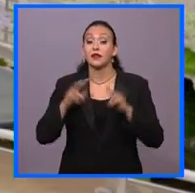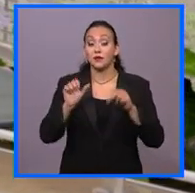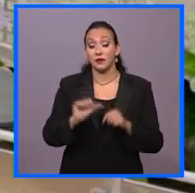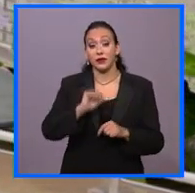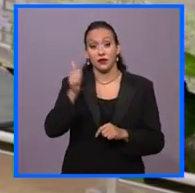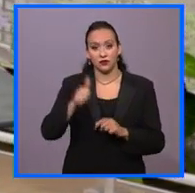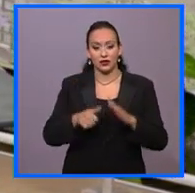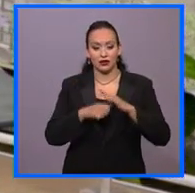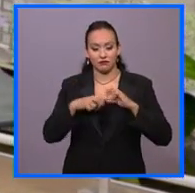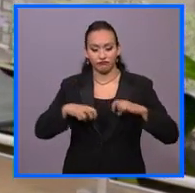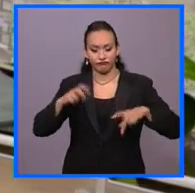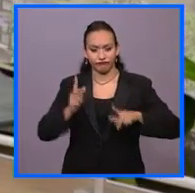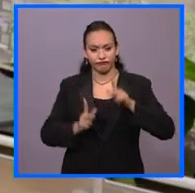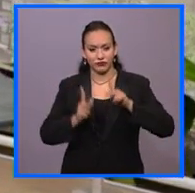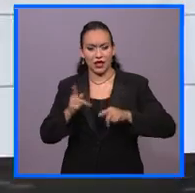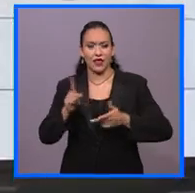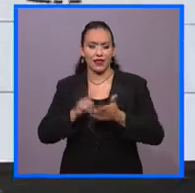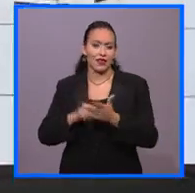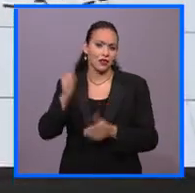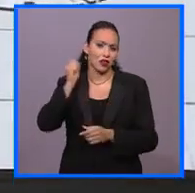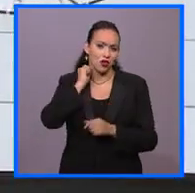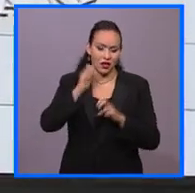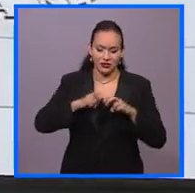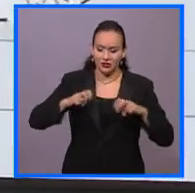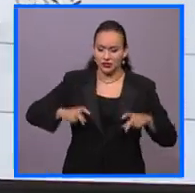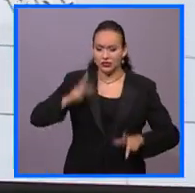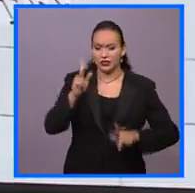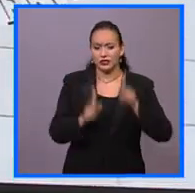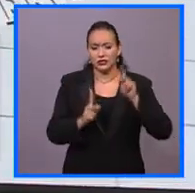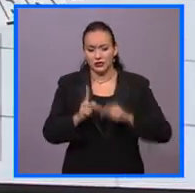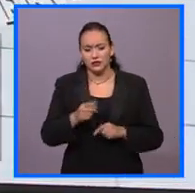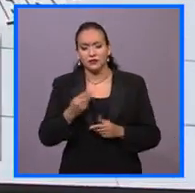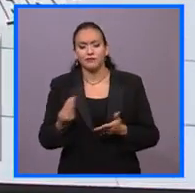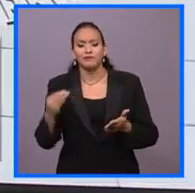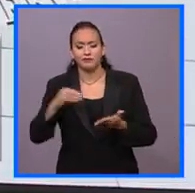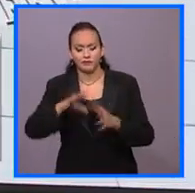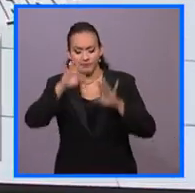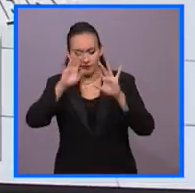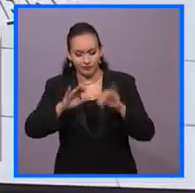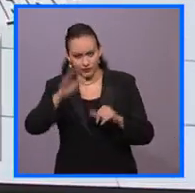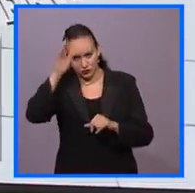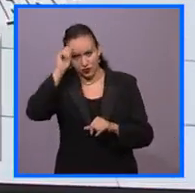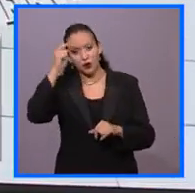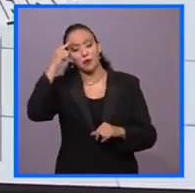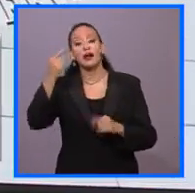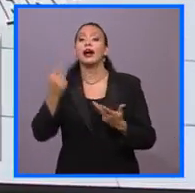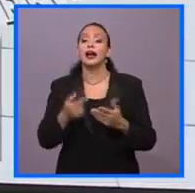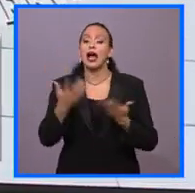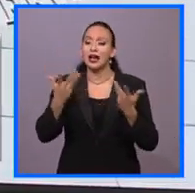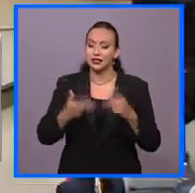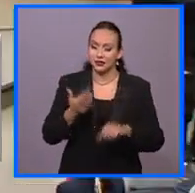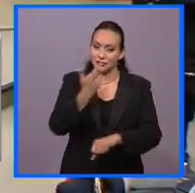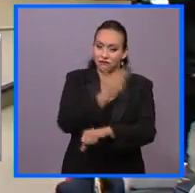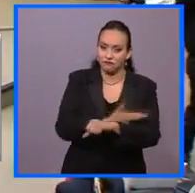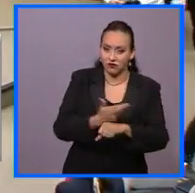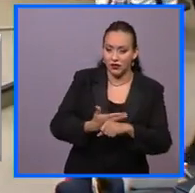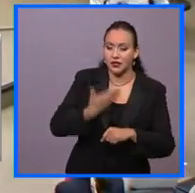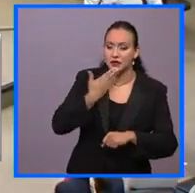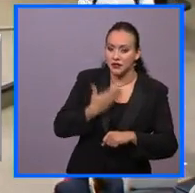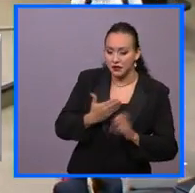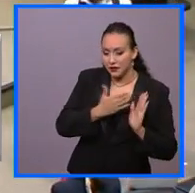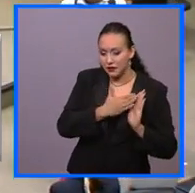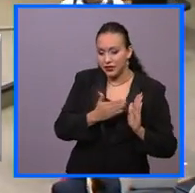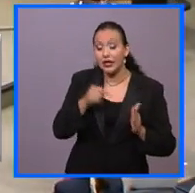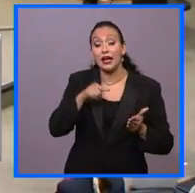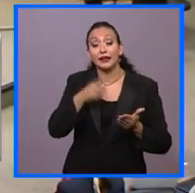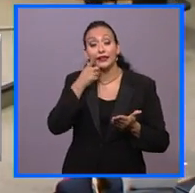la mesa directiva del Senado propuso un acuerdo para establecer un procedimiento institucionalizado que garantice que reciba en tiempo